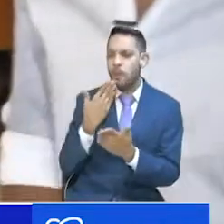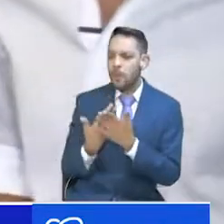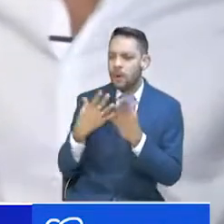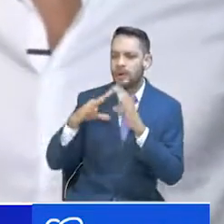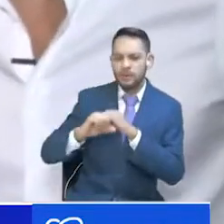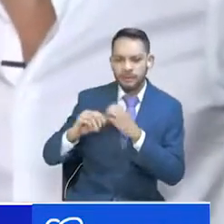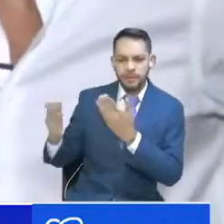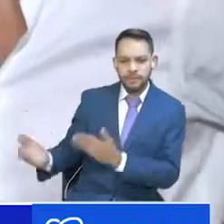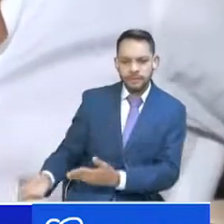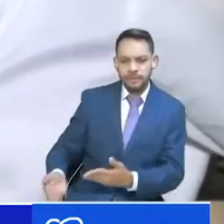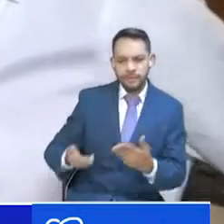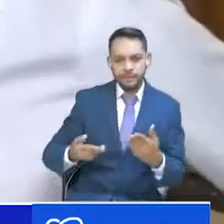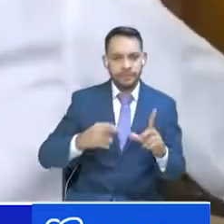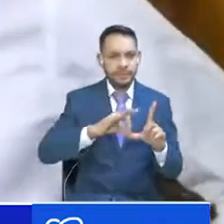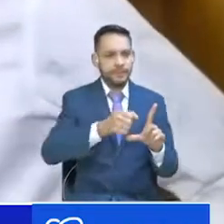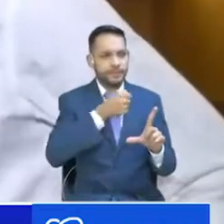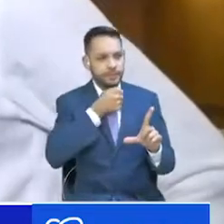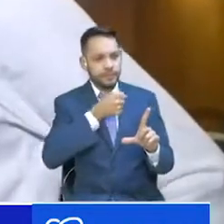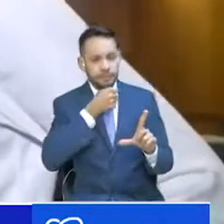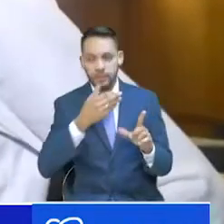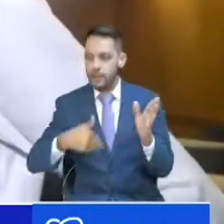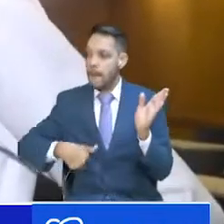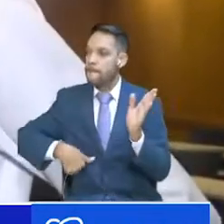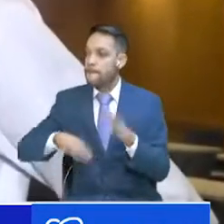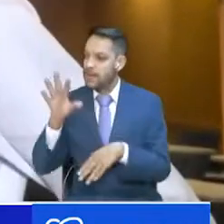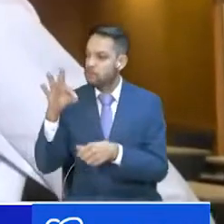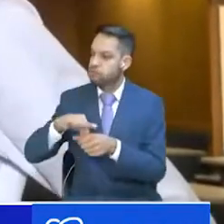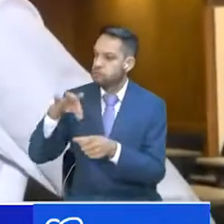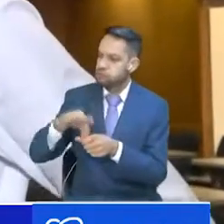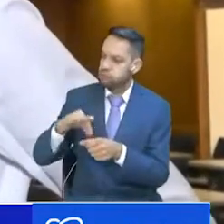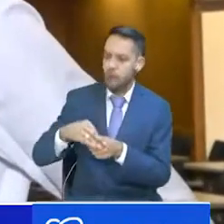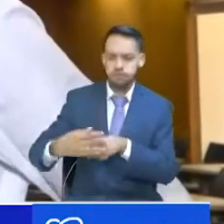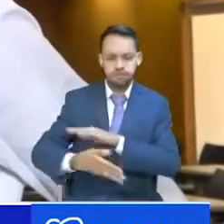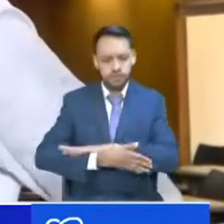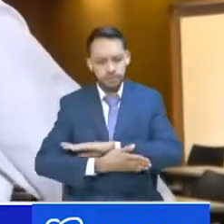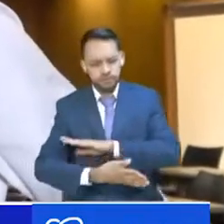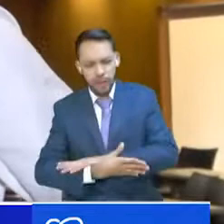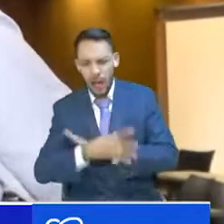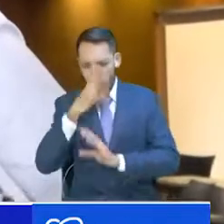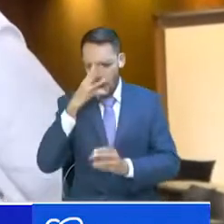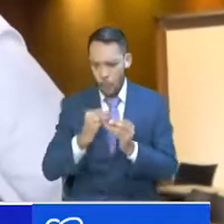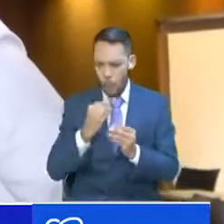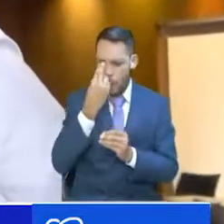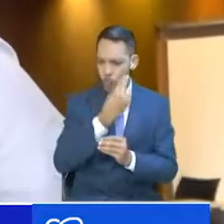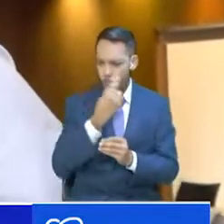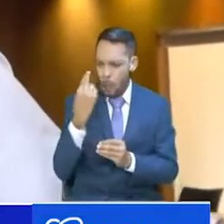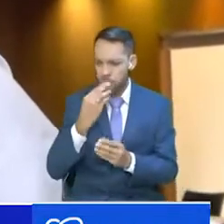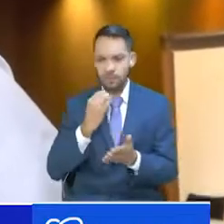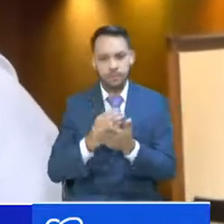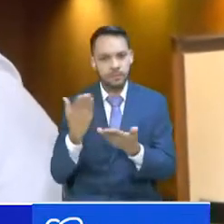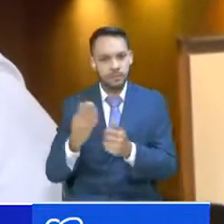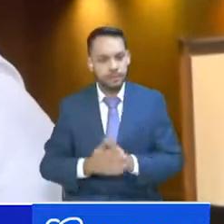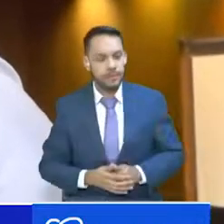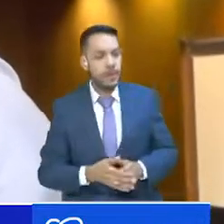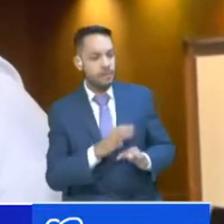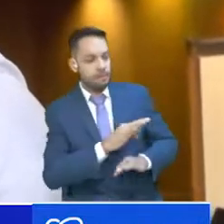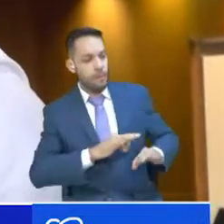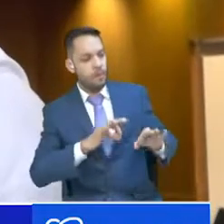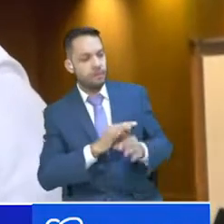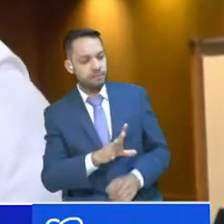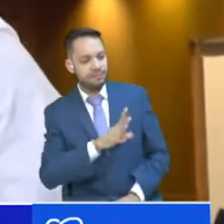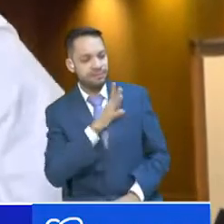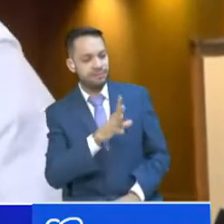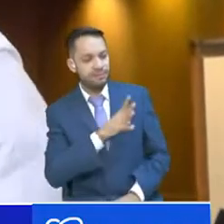bienvenidos telecafé noticias uno de los más votados en el país eso también sugiere un poco más de compromiso sino la verdad muy orgulloso de esa